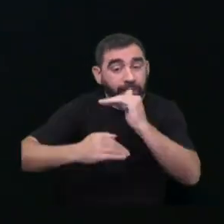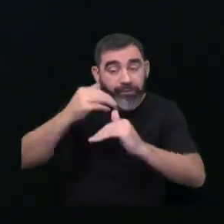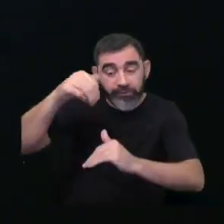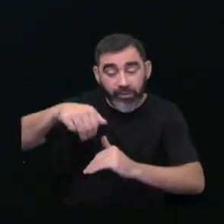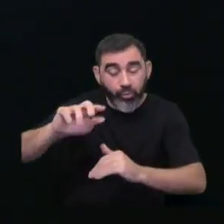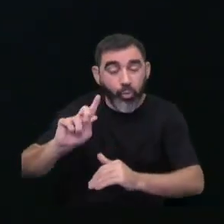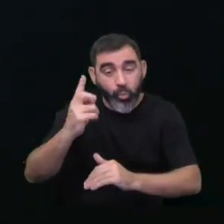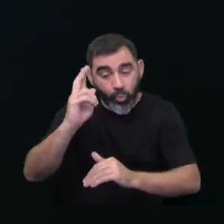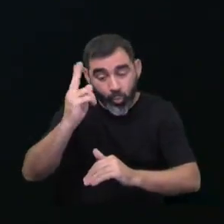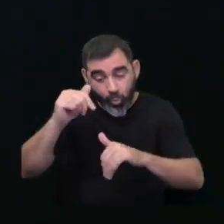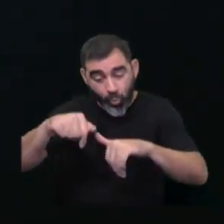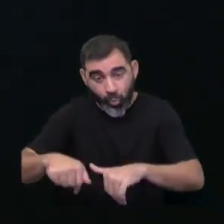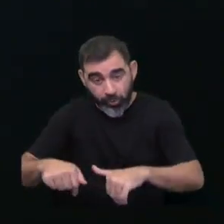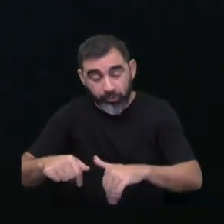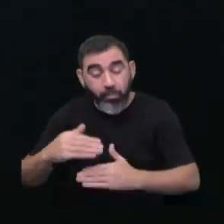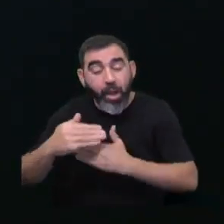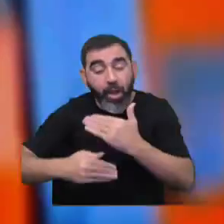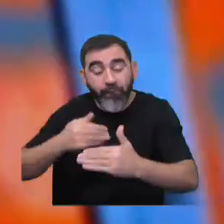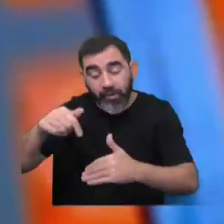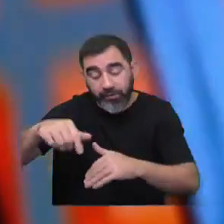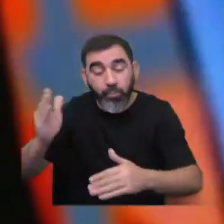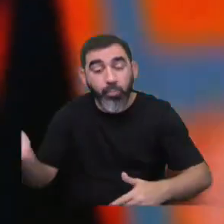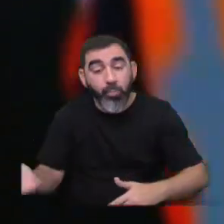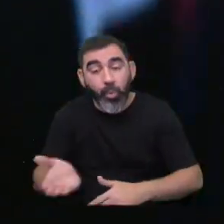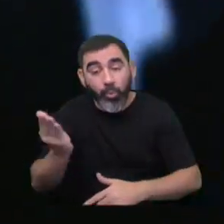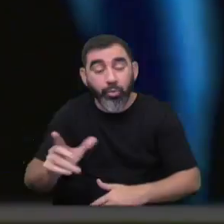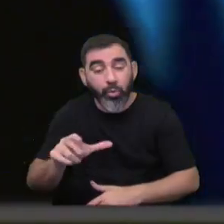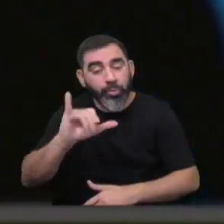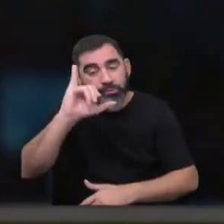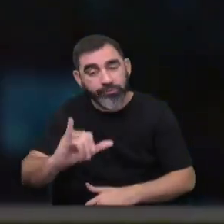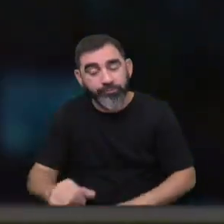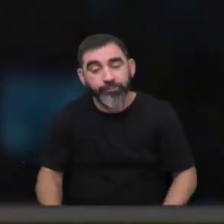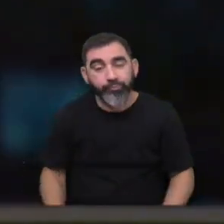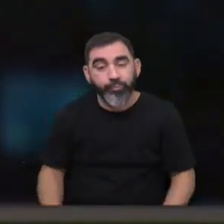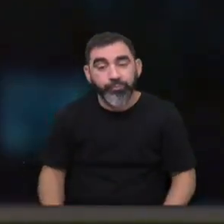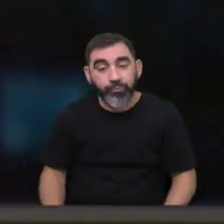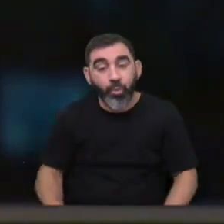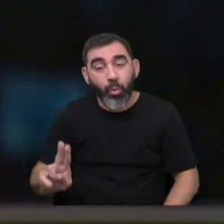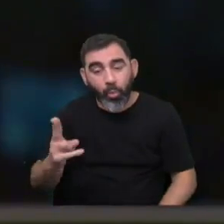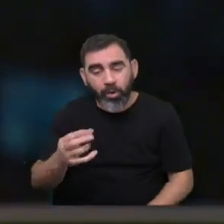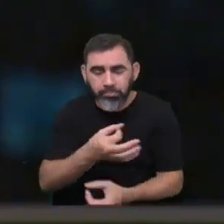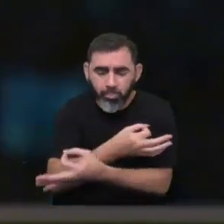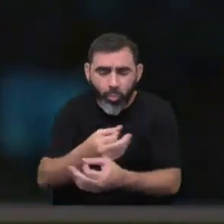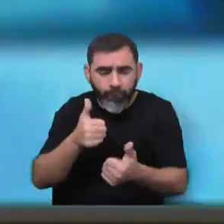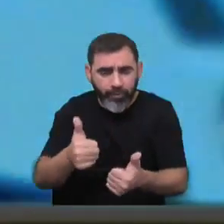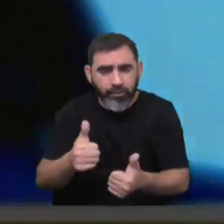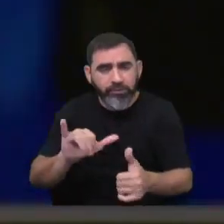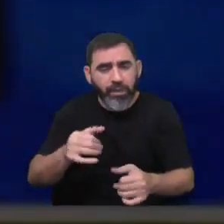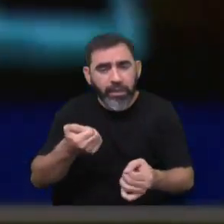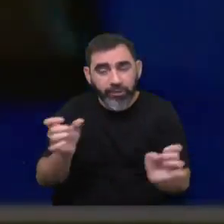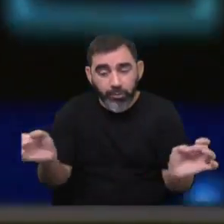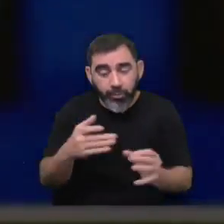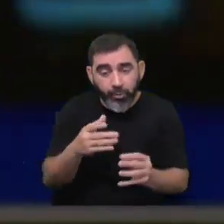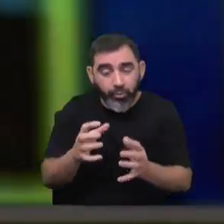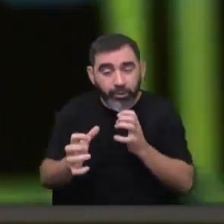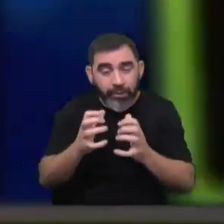insisto, de una etapa de avance de nuestro aparato productivo, ¿no? Exacto, sí, yo creo que Uruguay va en buen camino, ¿no? Ya tenemos casi toda la matriz